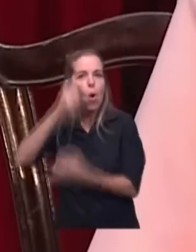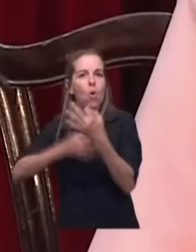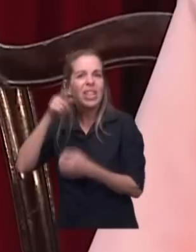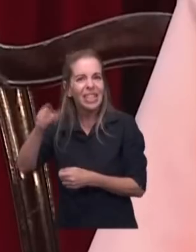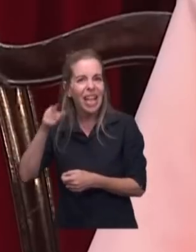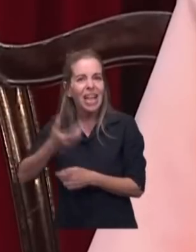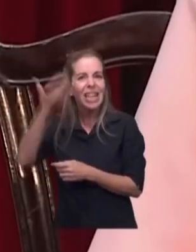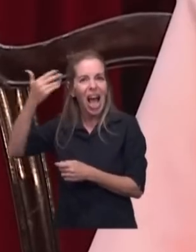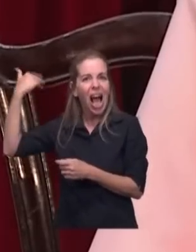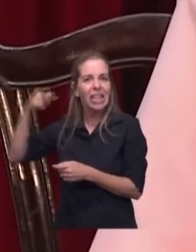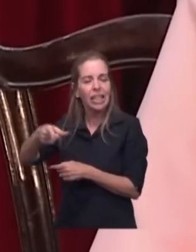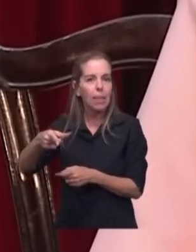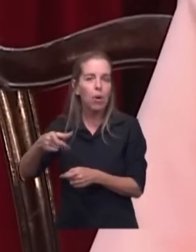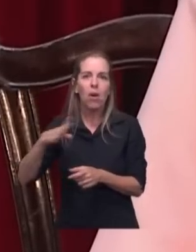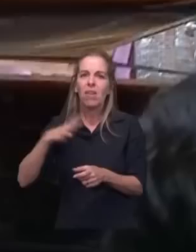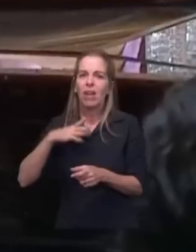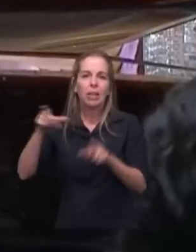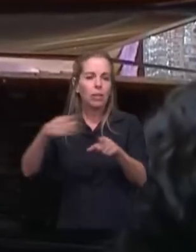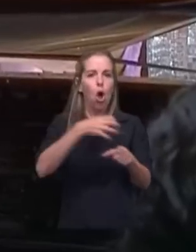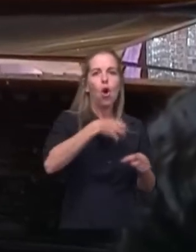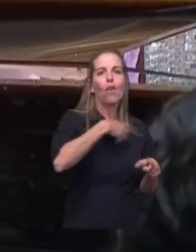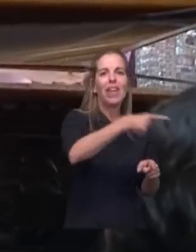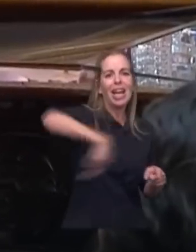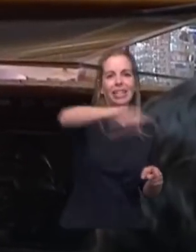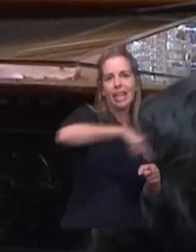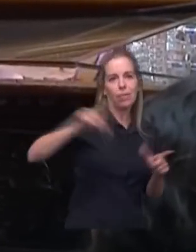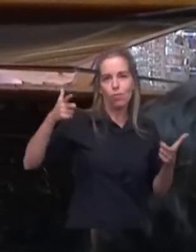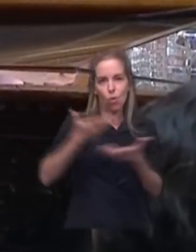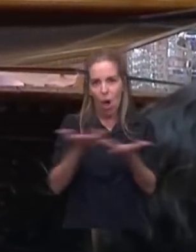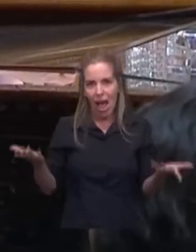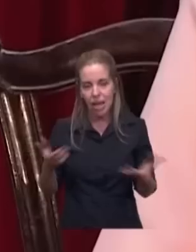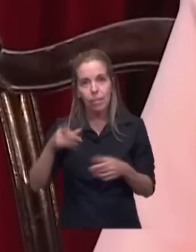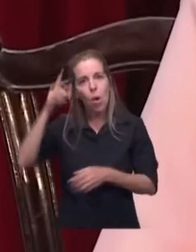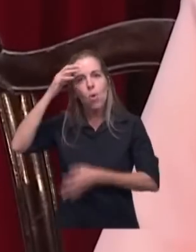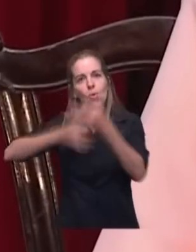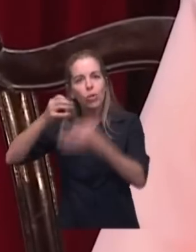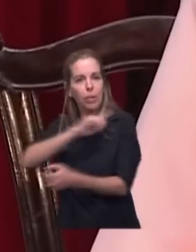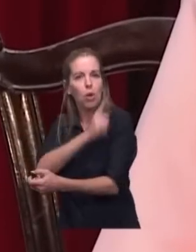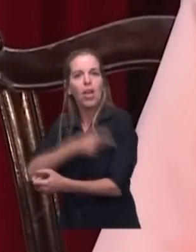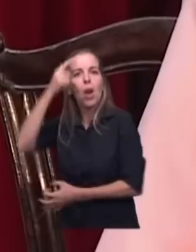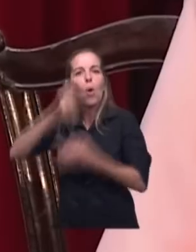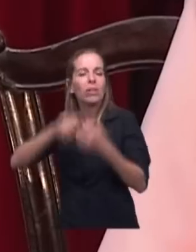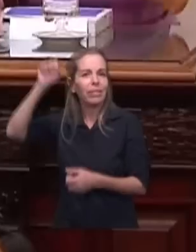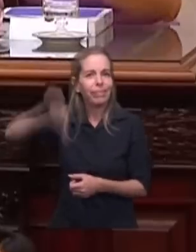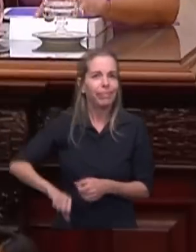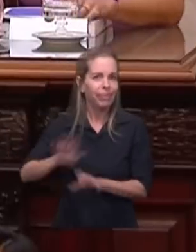hace tiempo que no cuenta con la confianza pública, no funciona eficazmente y no se muestra con la